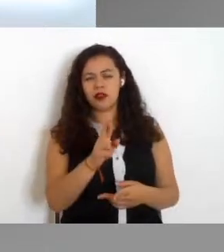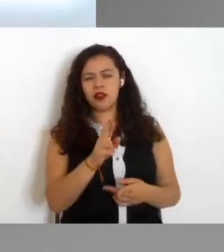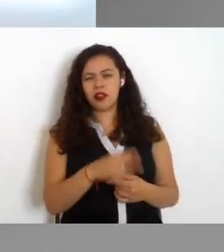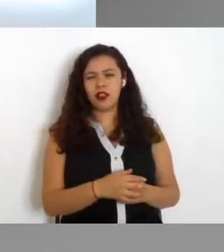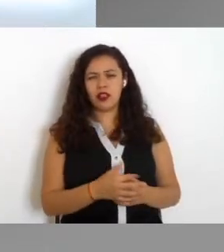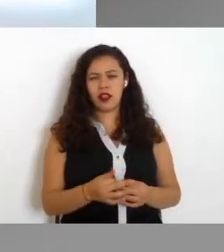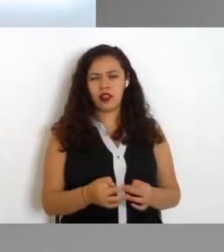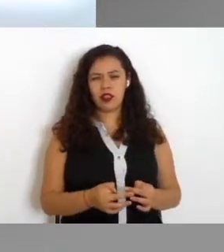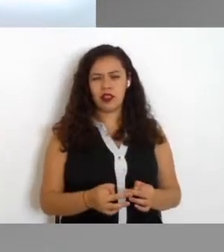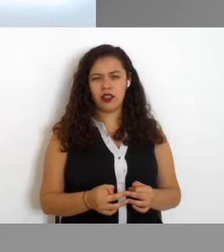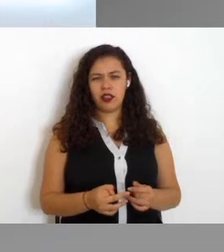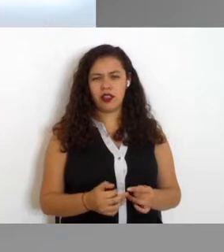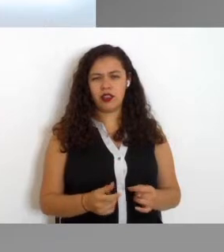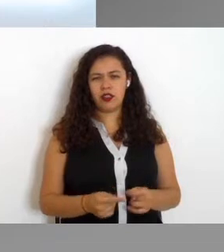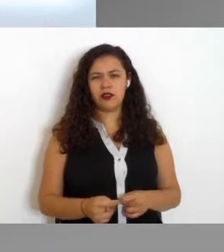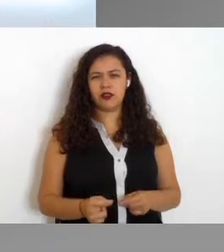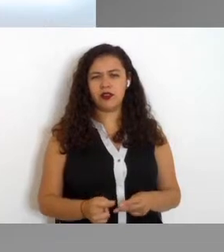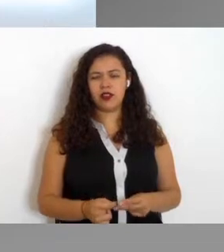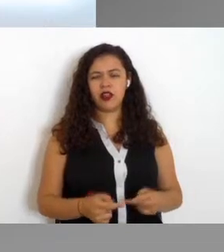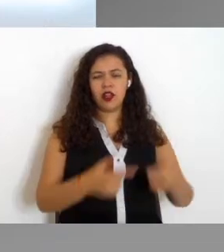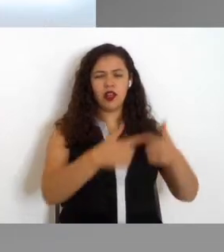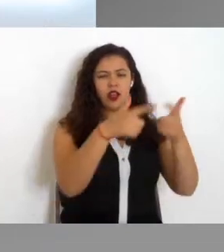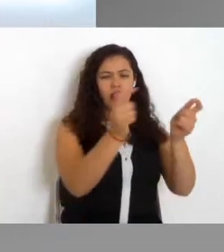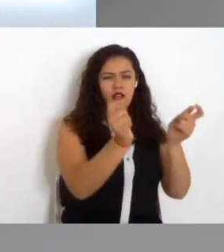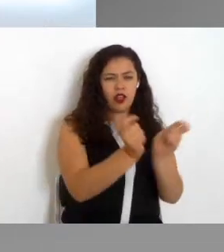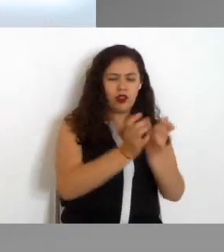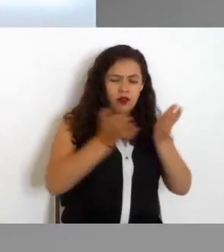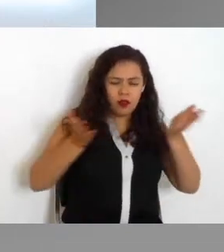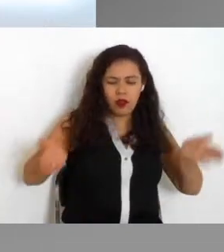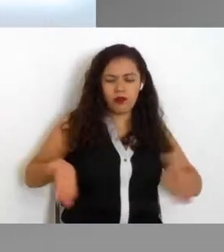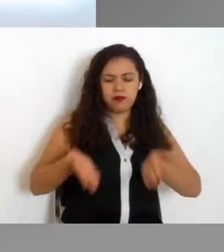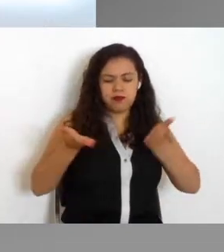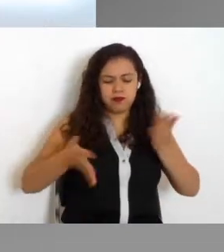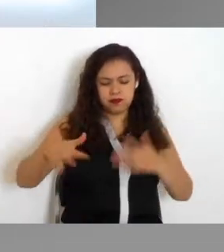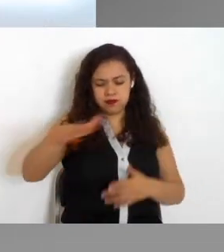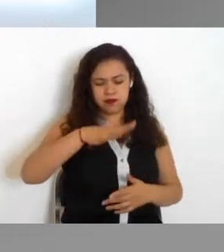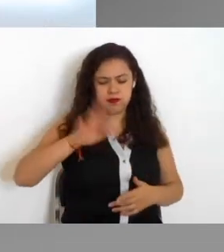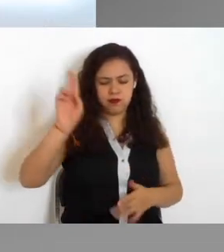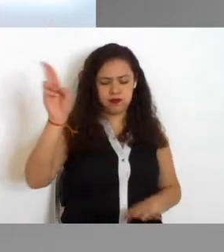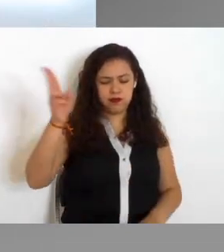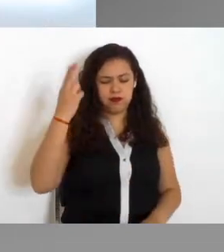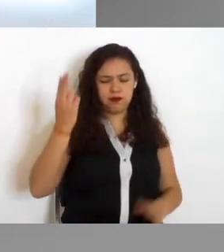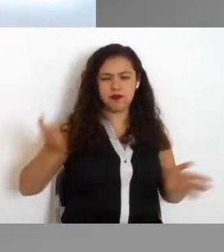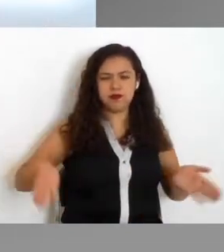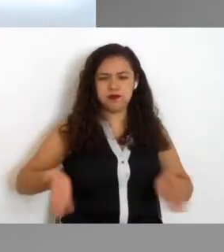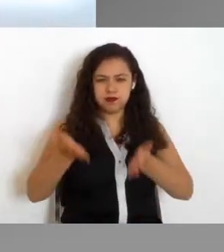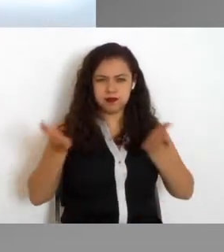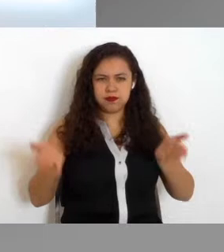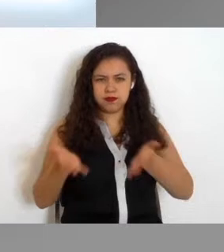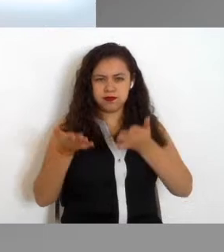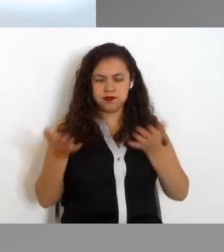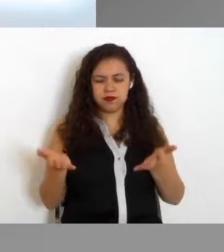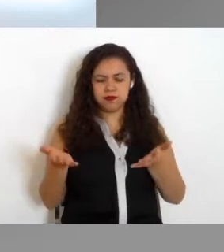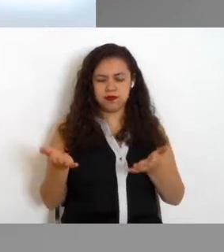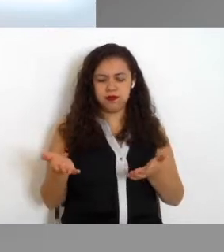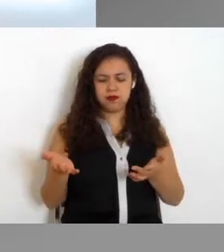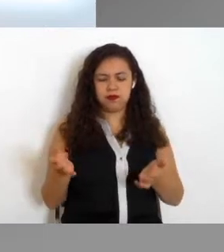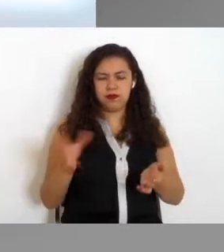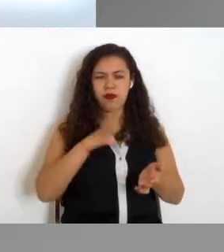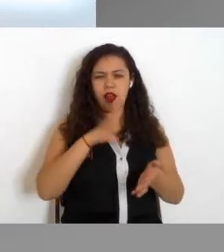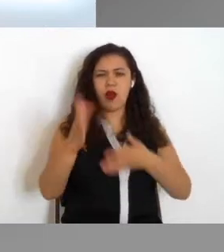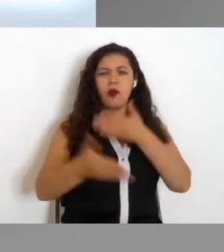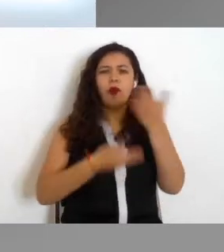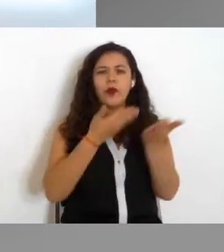nuestro colectivo ha promovido en espacios universitarios una serie de